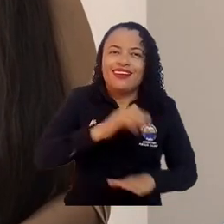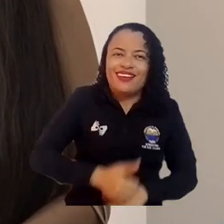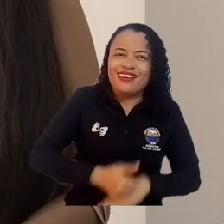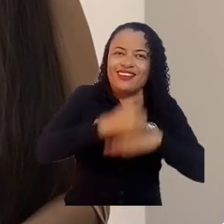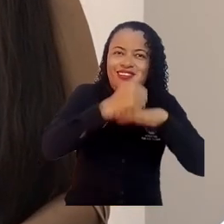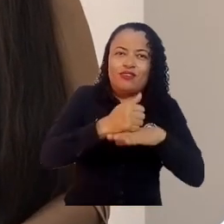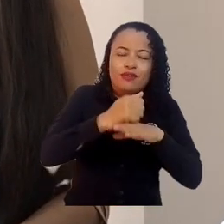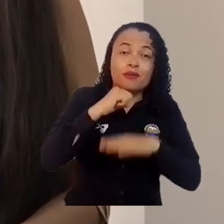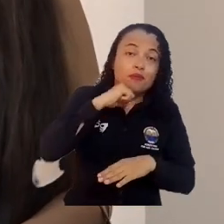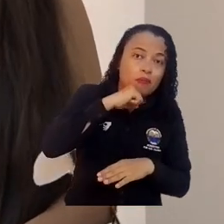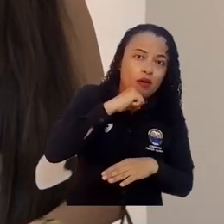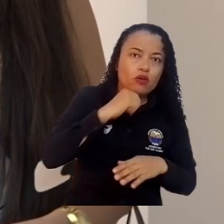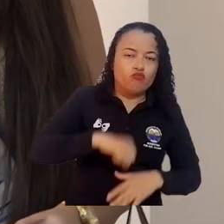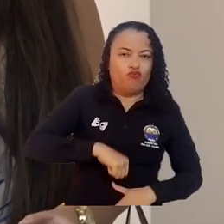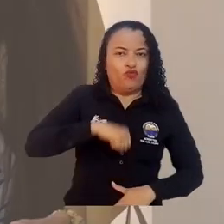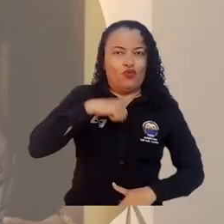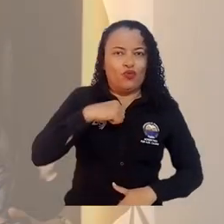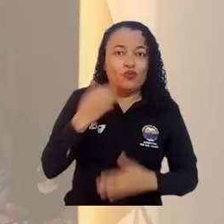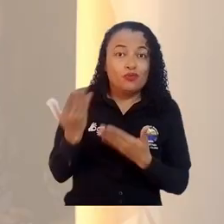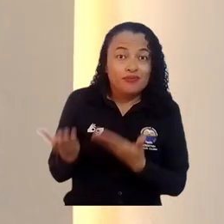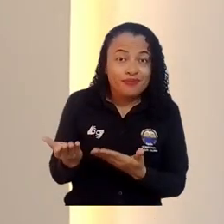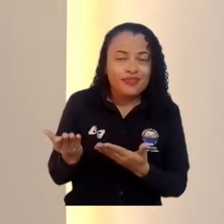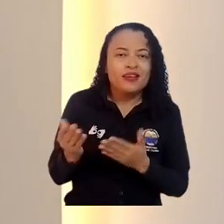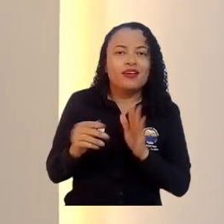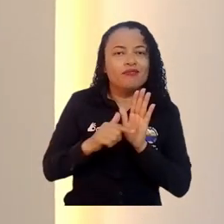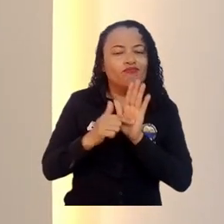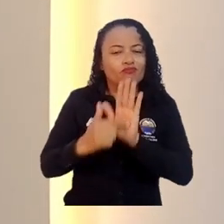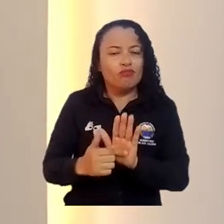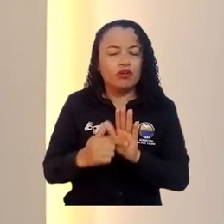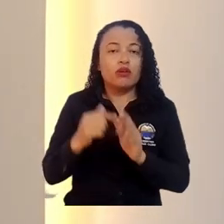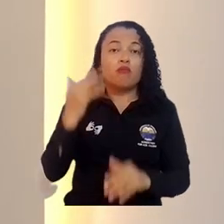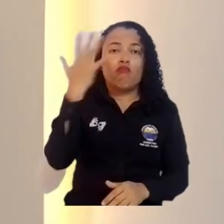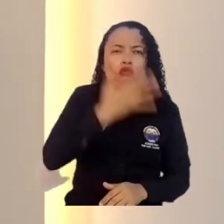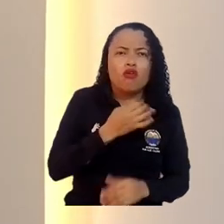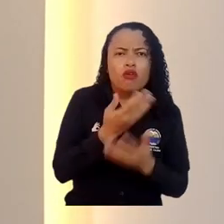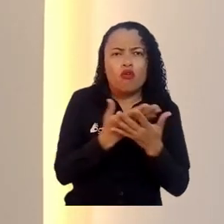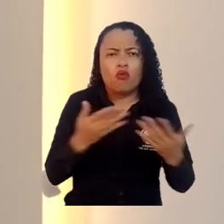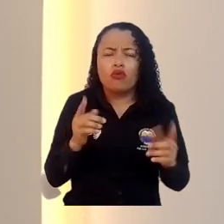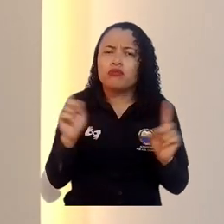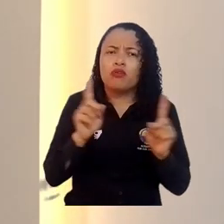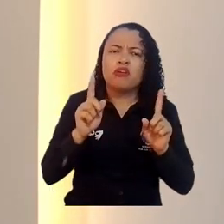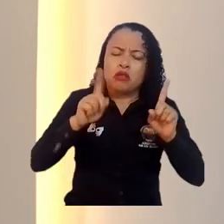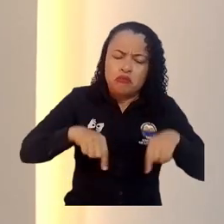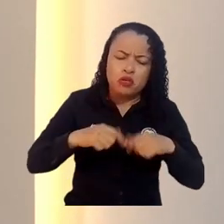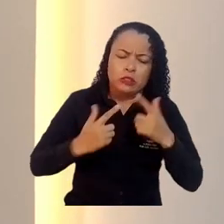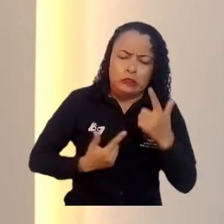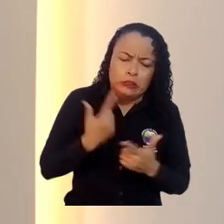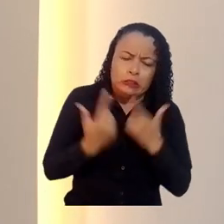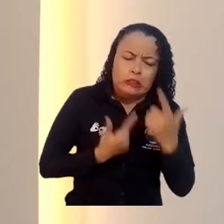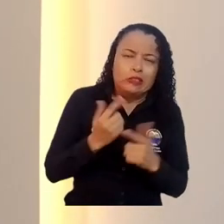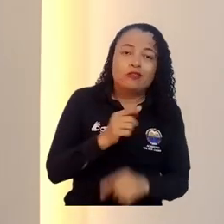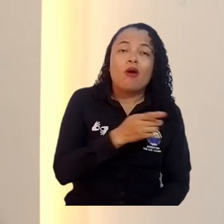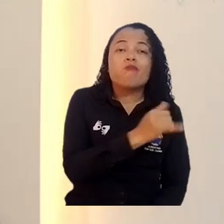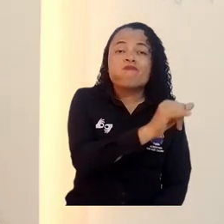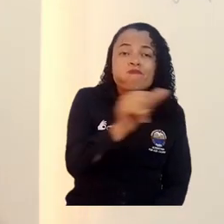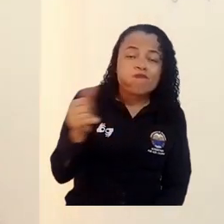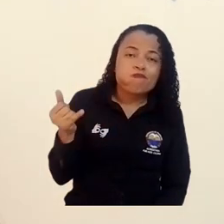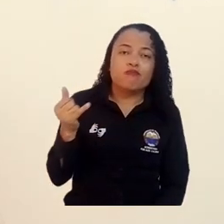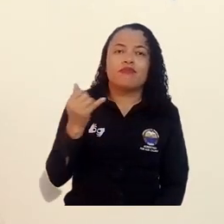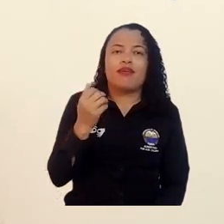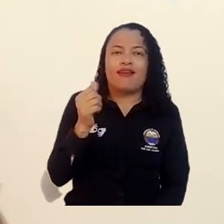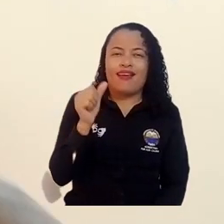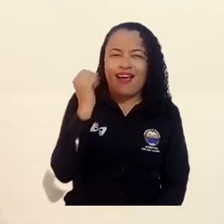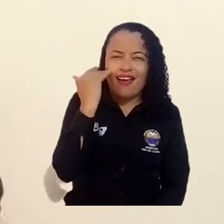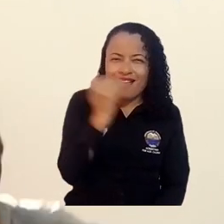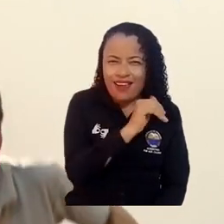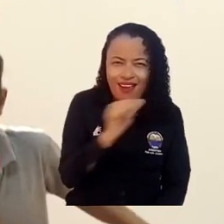Vera Salazar, es motivo de orgullo que María Camila represente, más allá de la belleza, el ejemplo de superación para miles de mujeres que